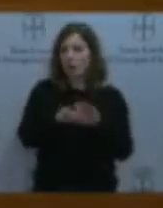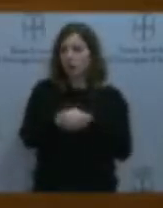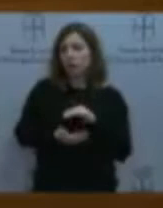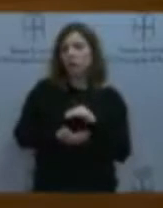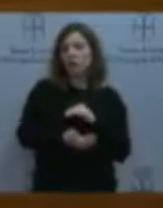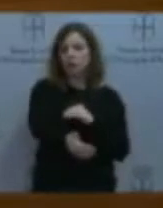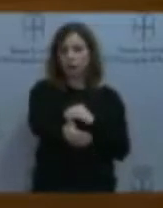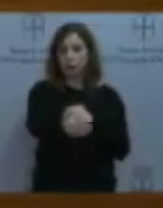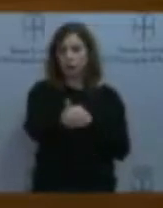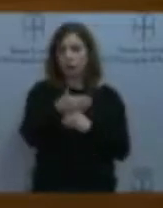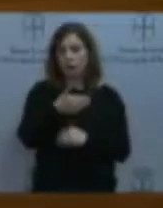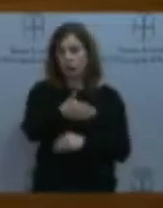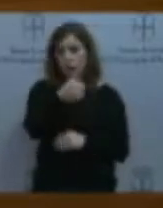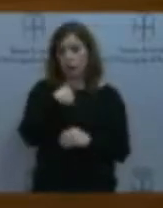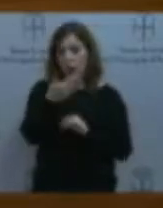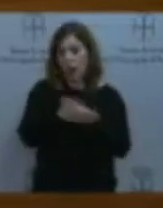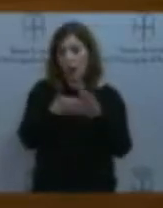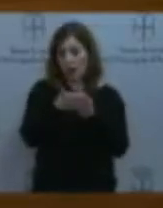a hablar.